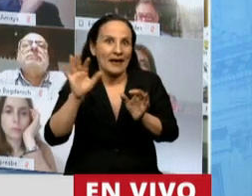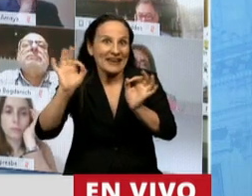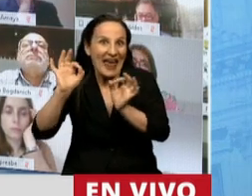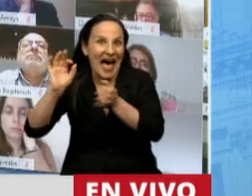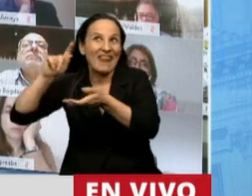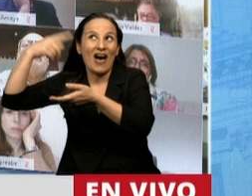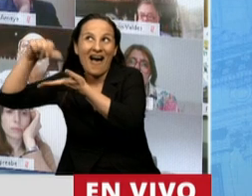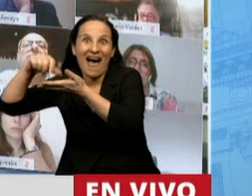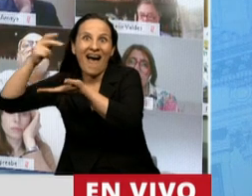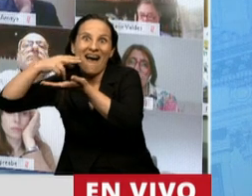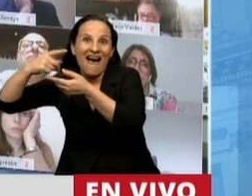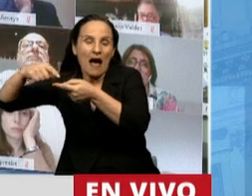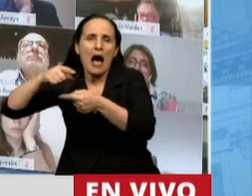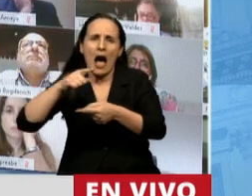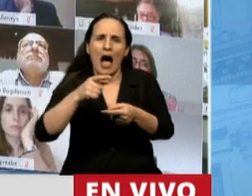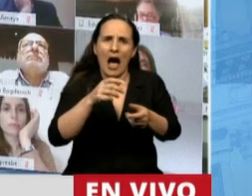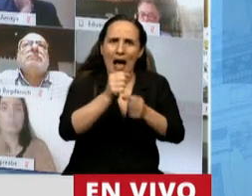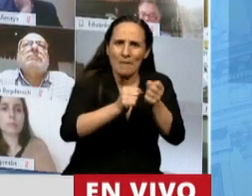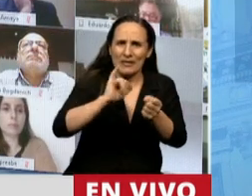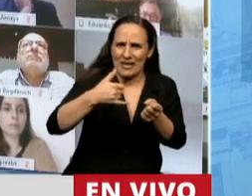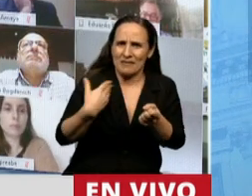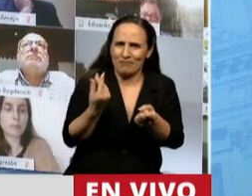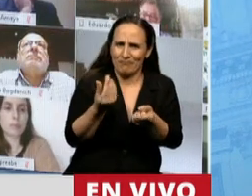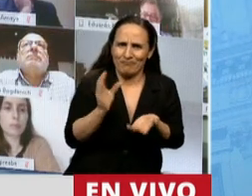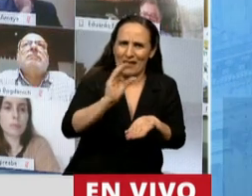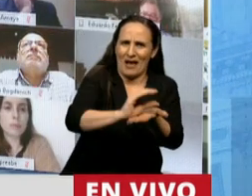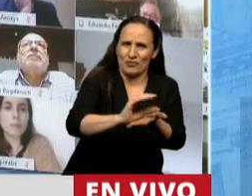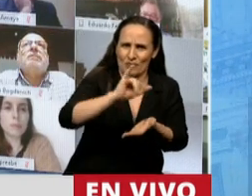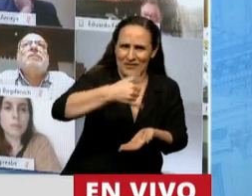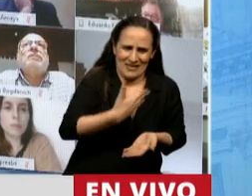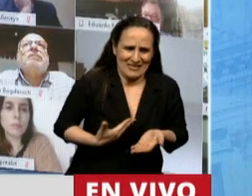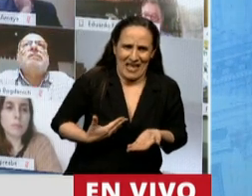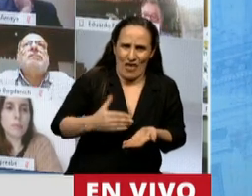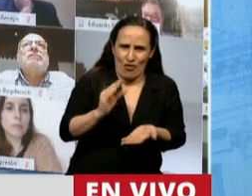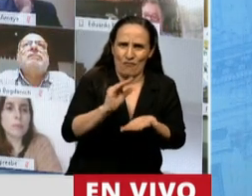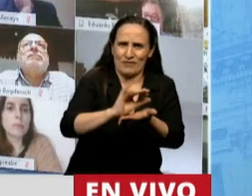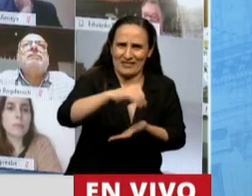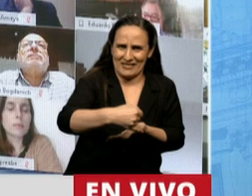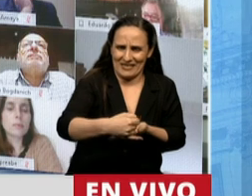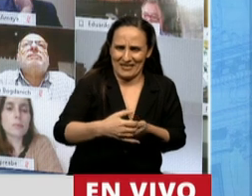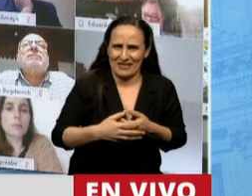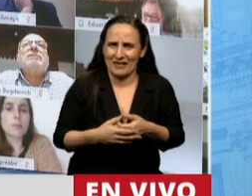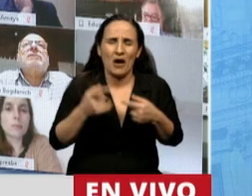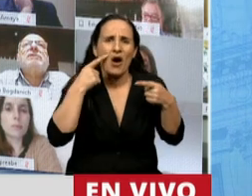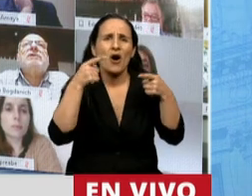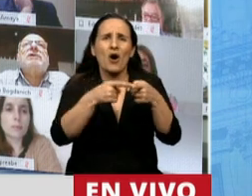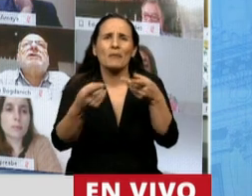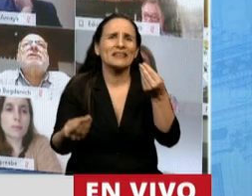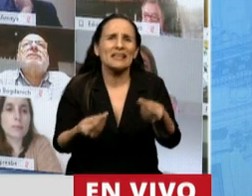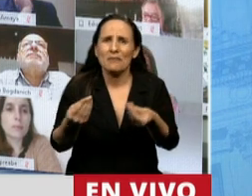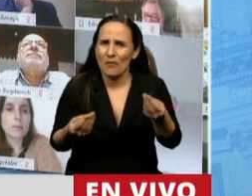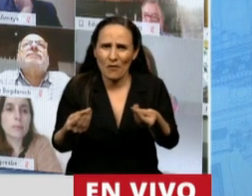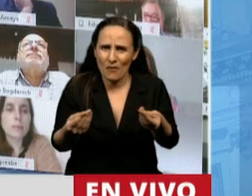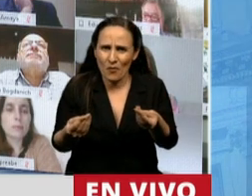justamente efectivamente como él dijo Es ampliar esa posibilidad a los fines de achicar el